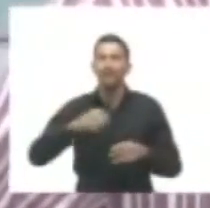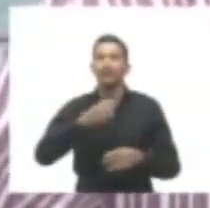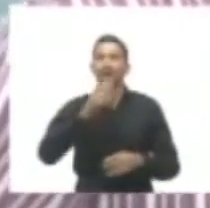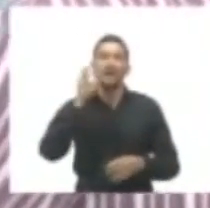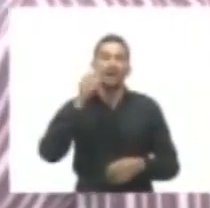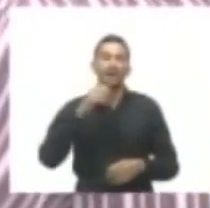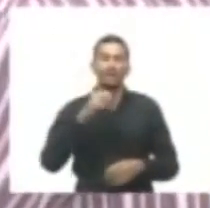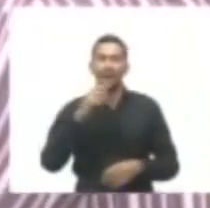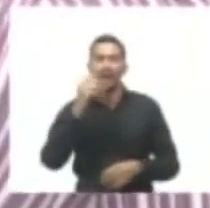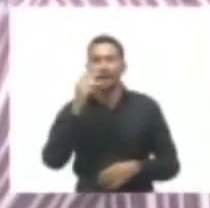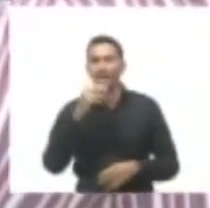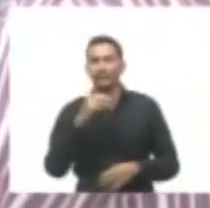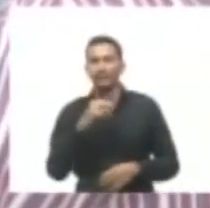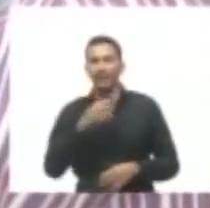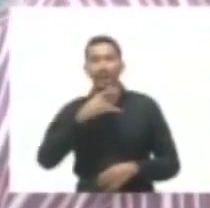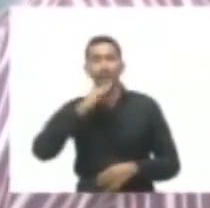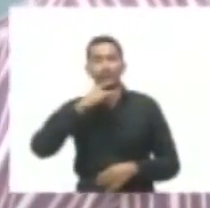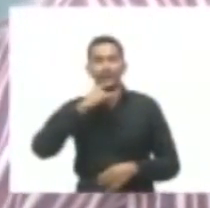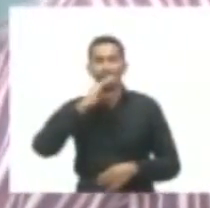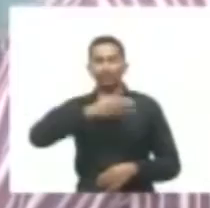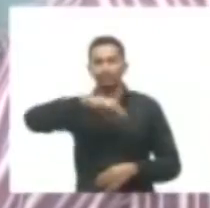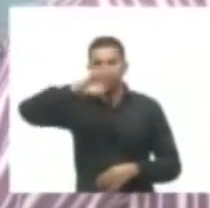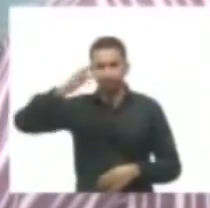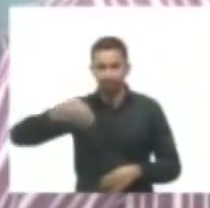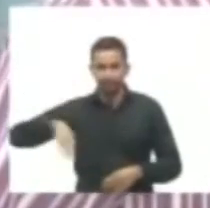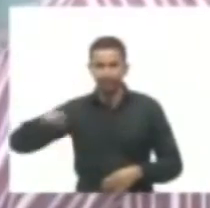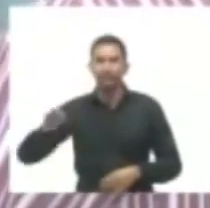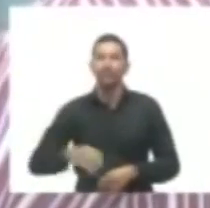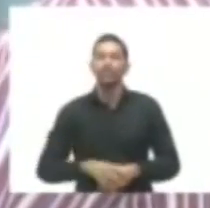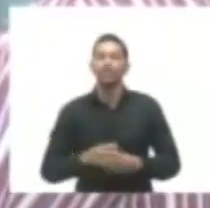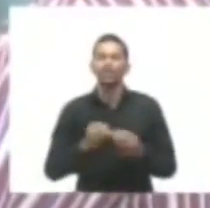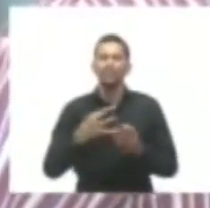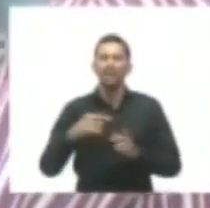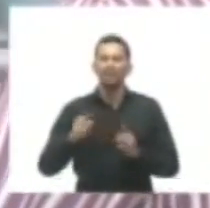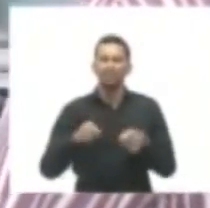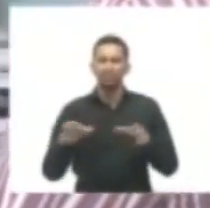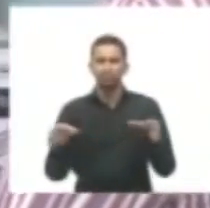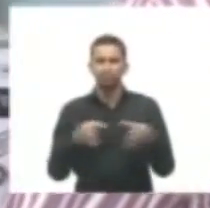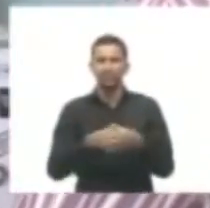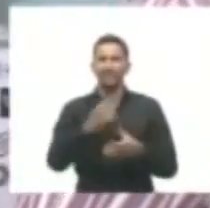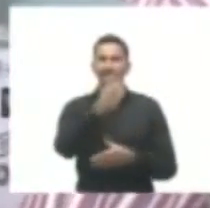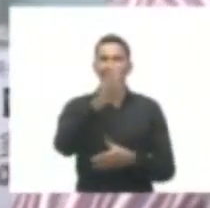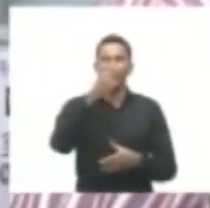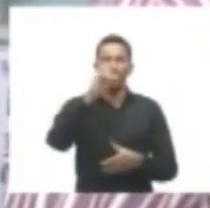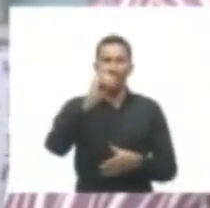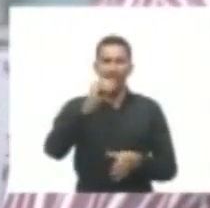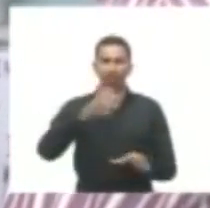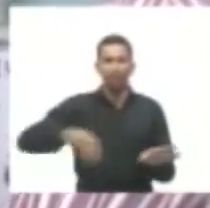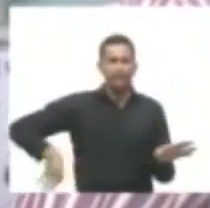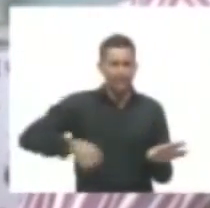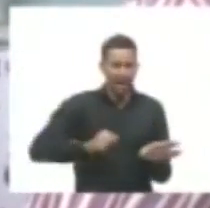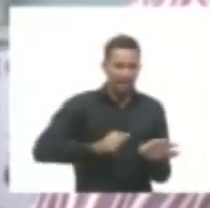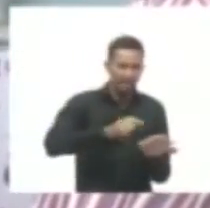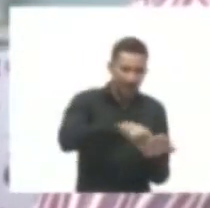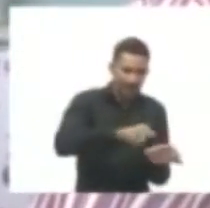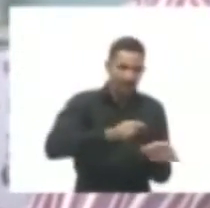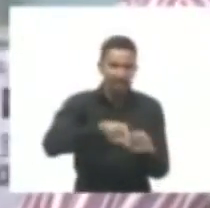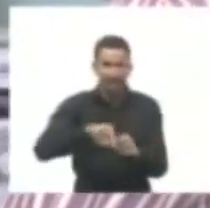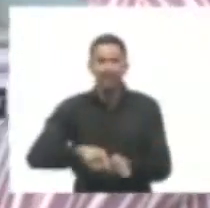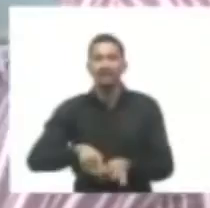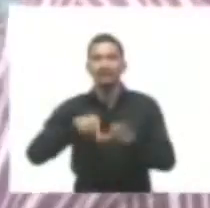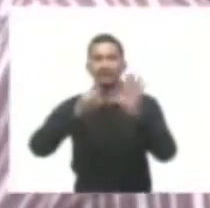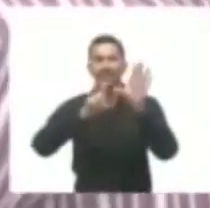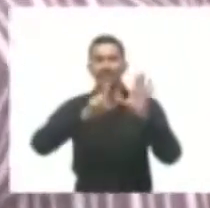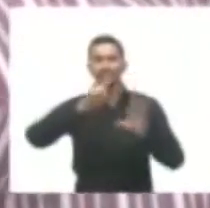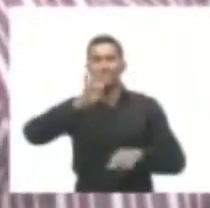gracias. ¿Cuántos participantes en total vamos a tener? 120 de Buchácara y 64 de tres